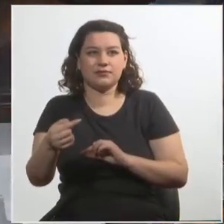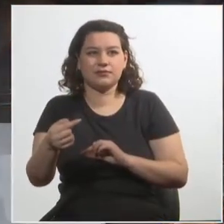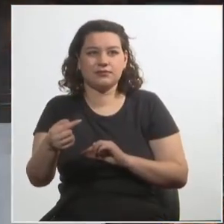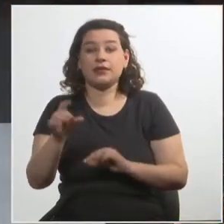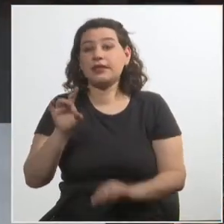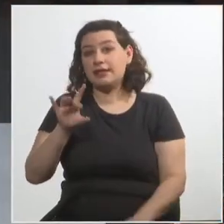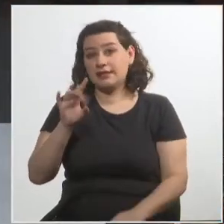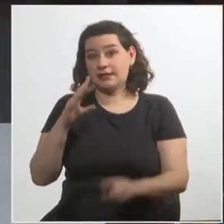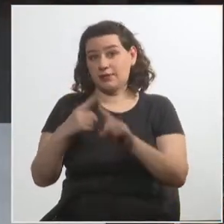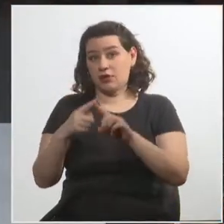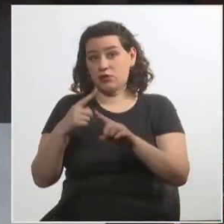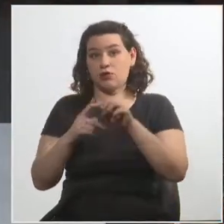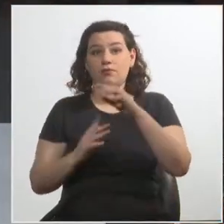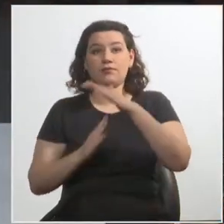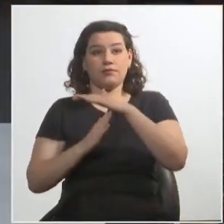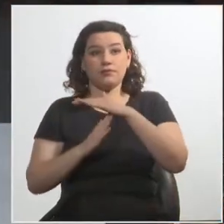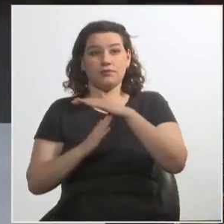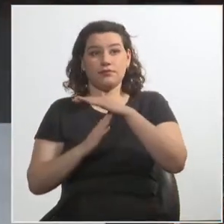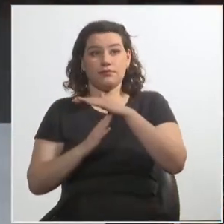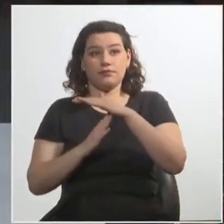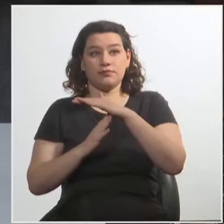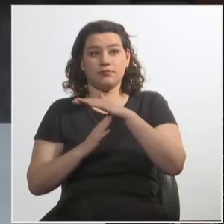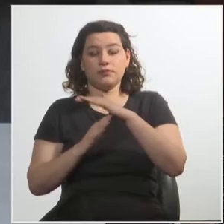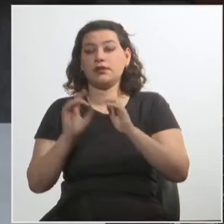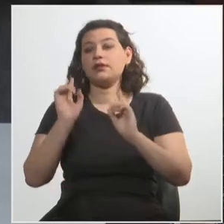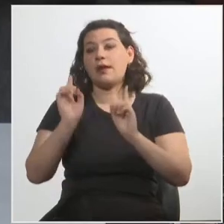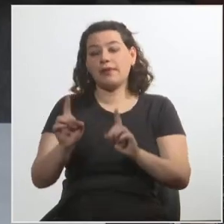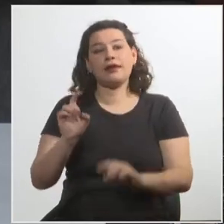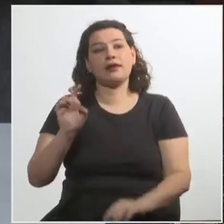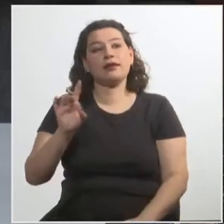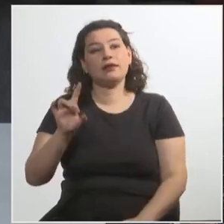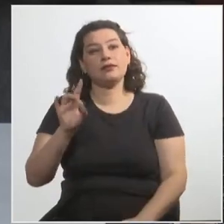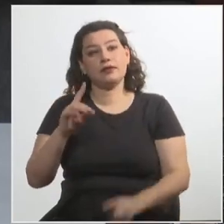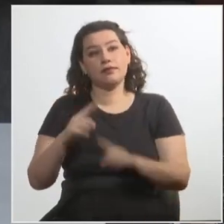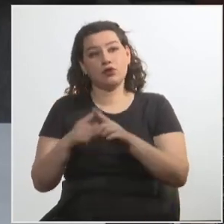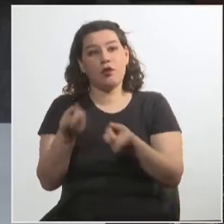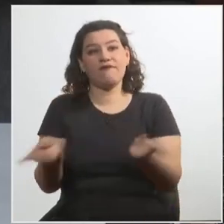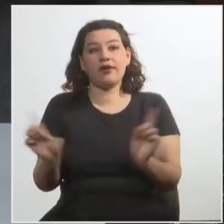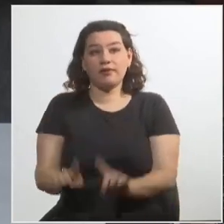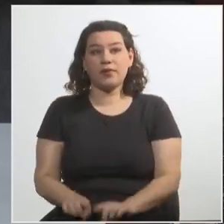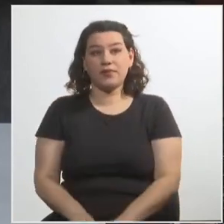15 minutos de cuarto intermedio y 15 minutos volvemos